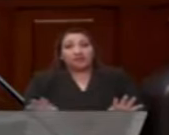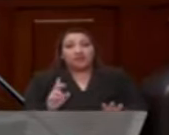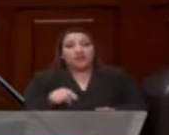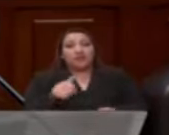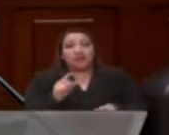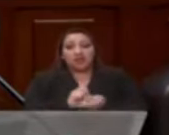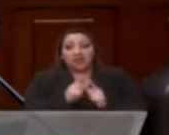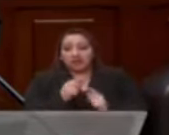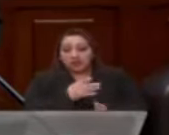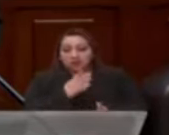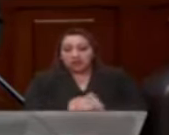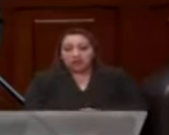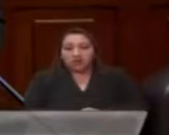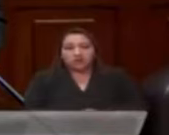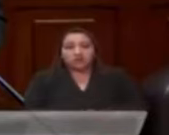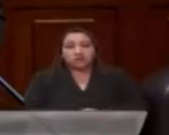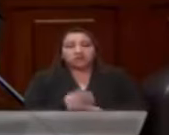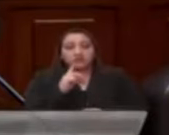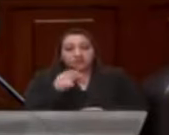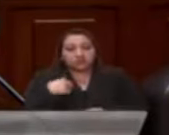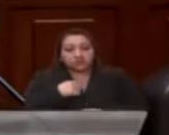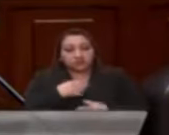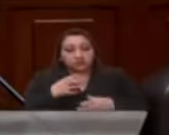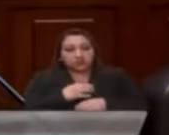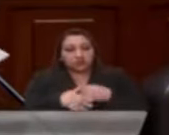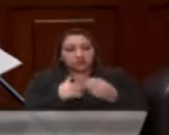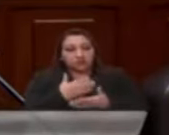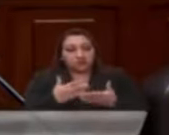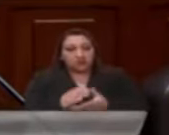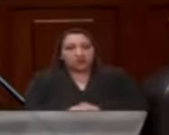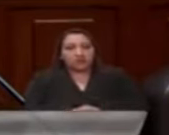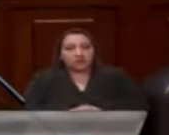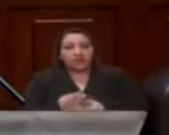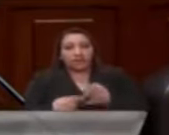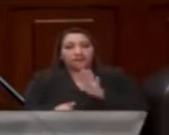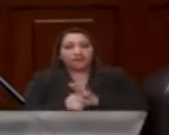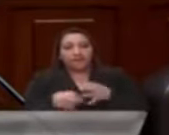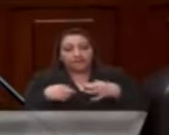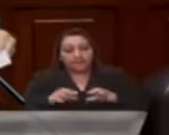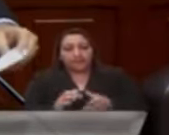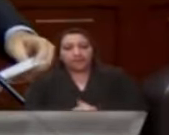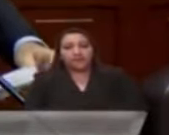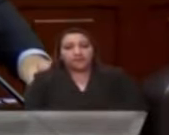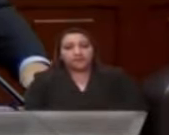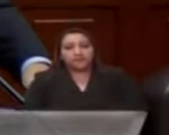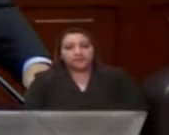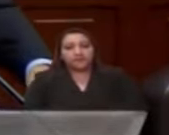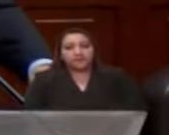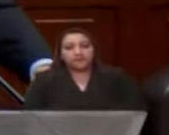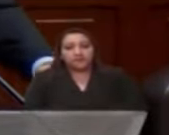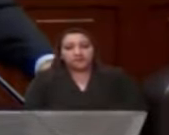Para revertir esta situación, estamos tomando todas las medidas que la ley nos permite.